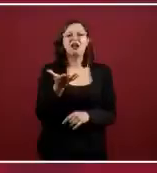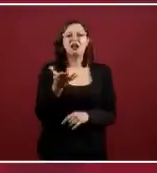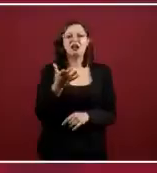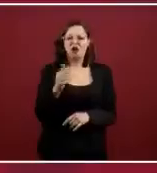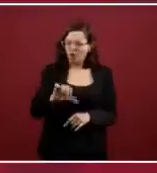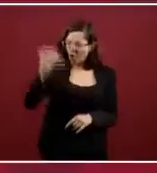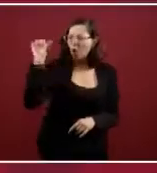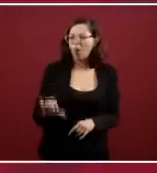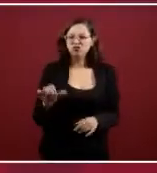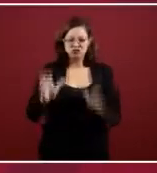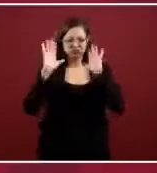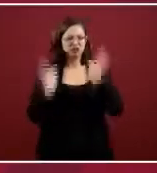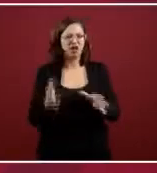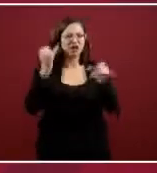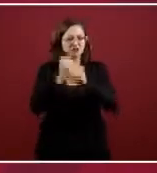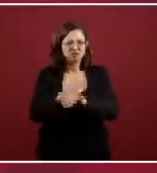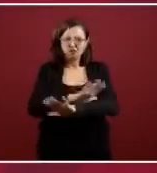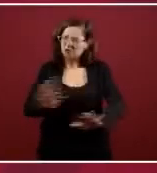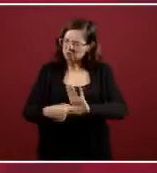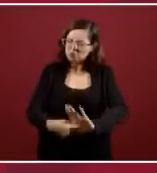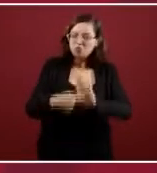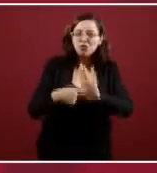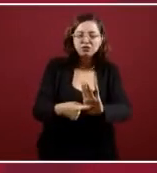que de inmediato se informara